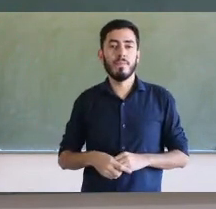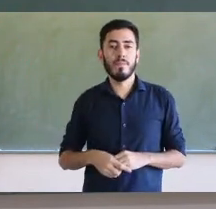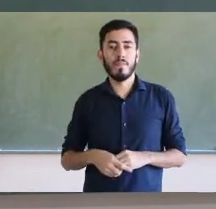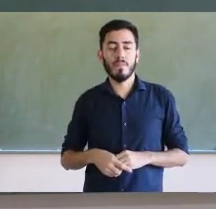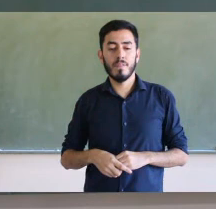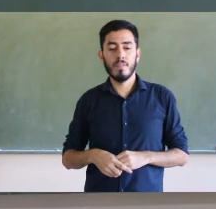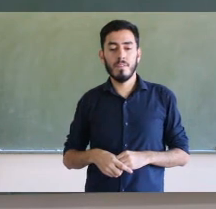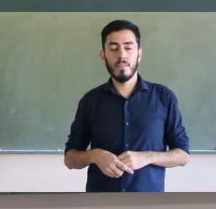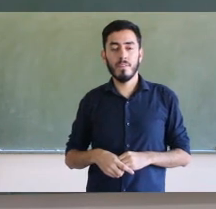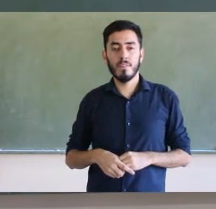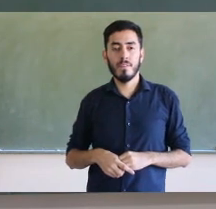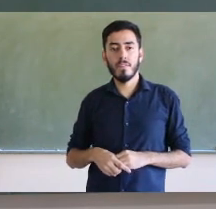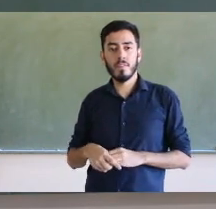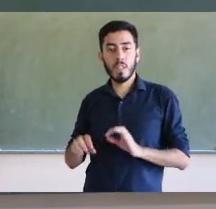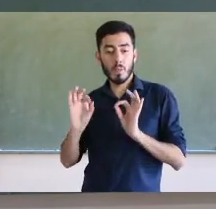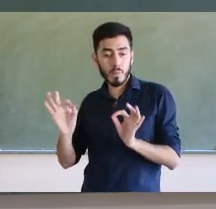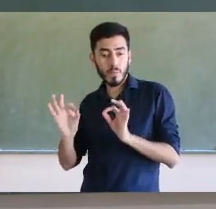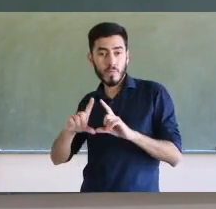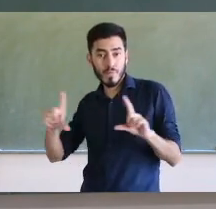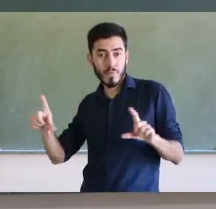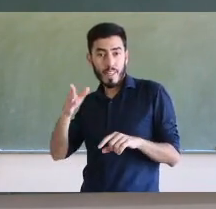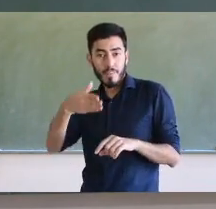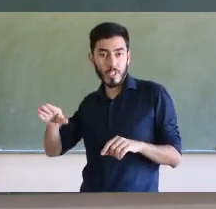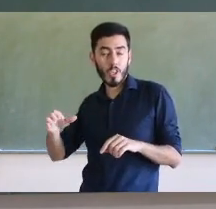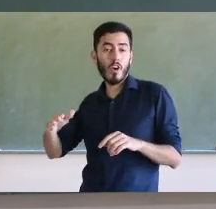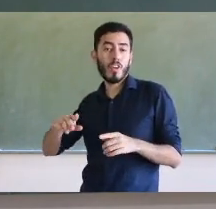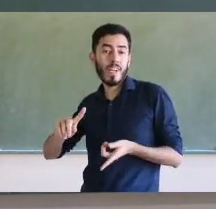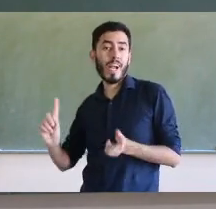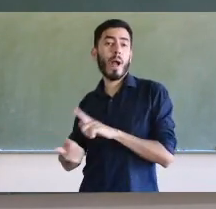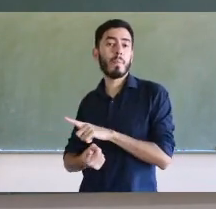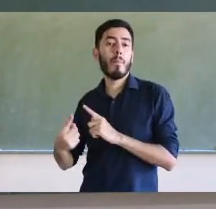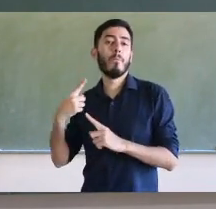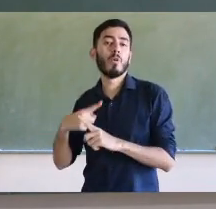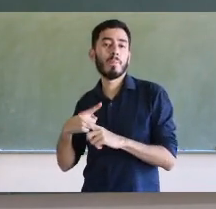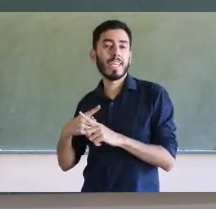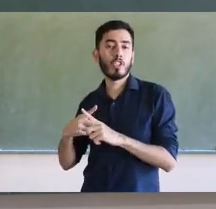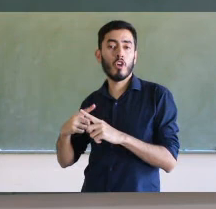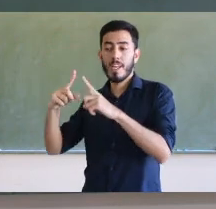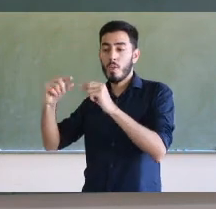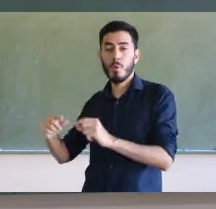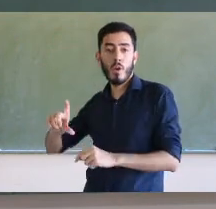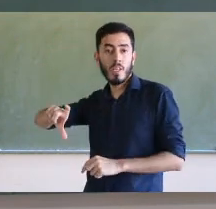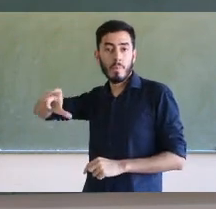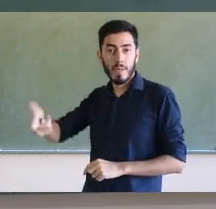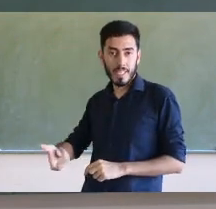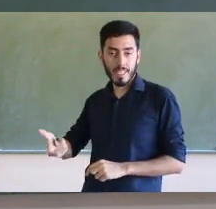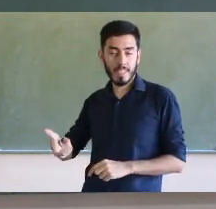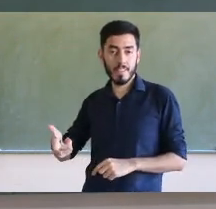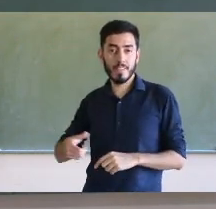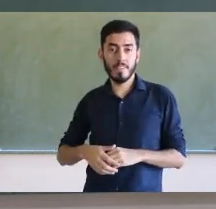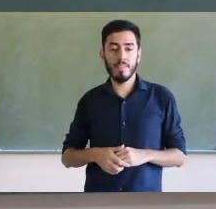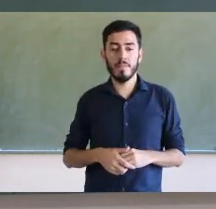Una vez que tengo esto de la división, pasamos a la multiplicación, copiando la primera fracción como está